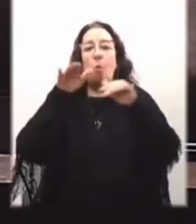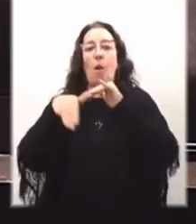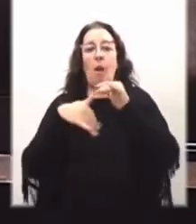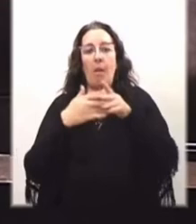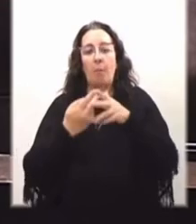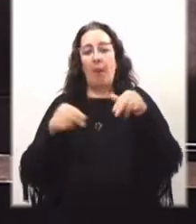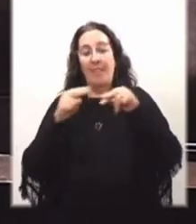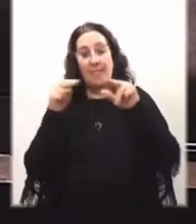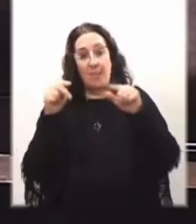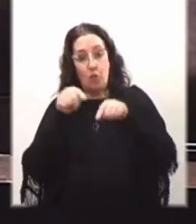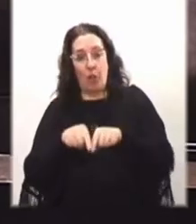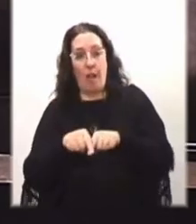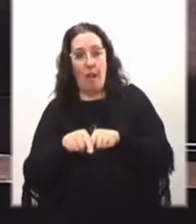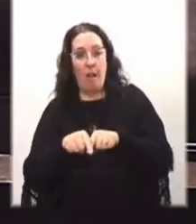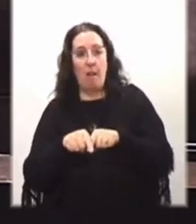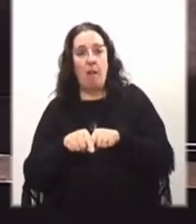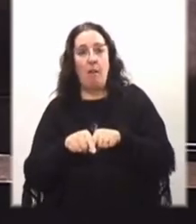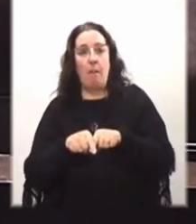partidos políticos